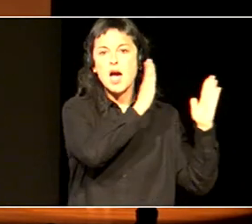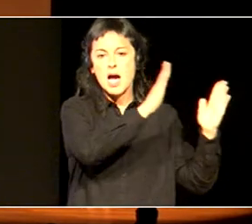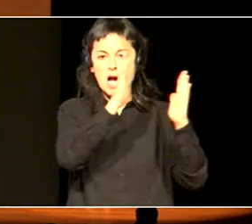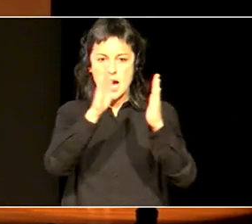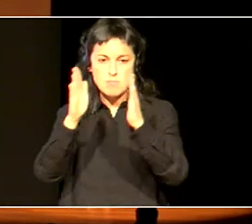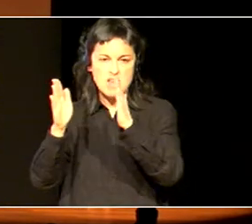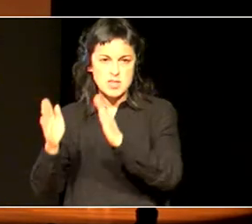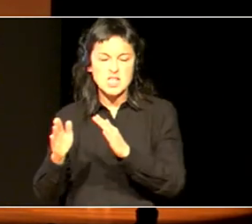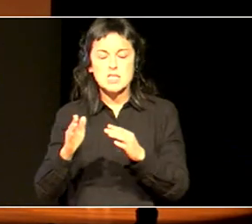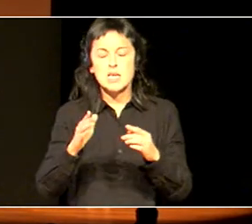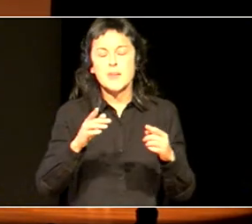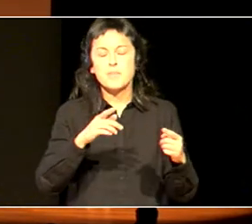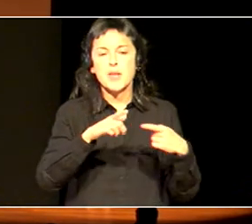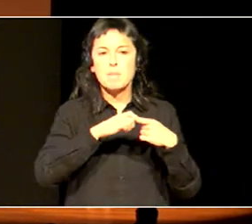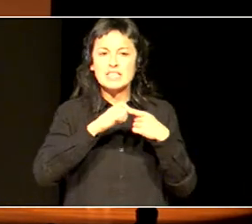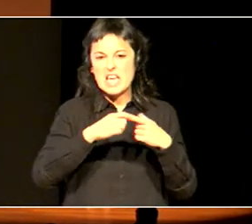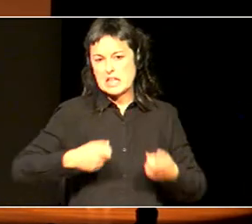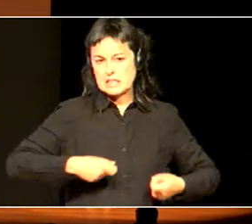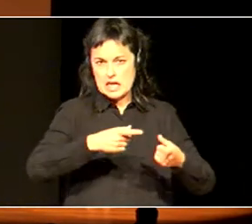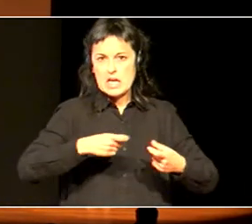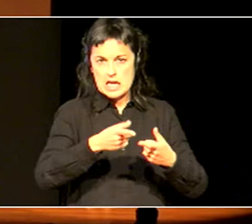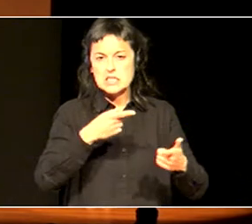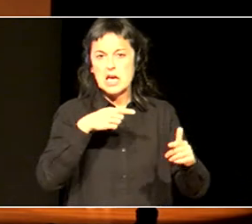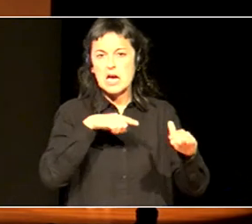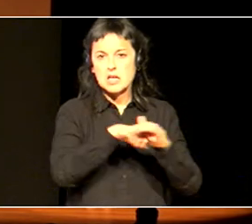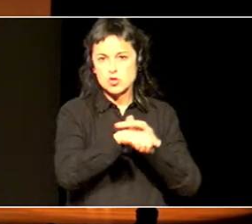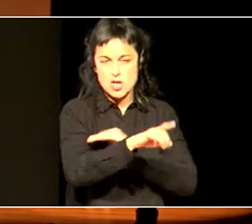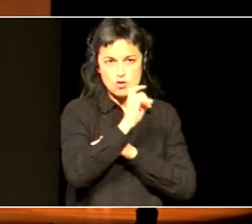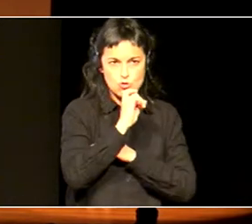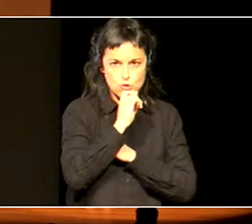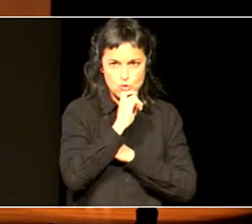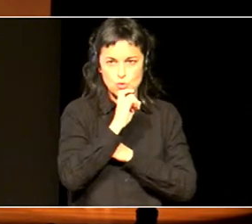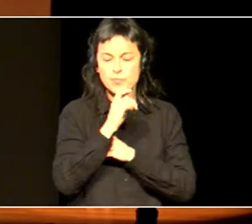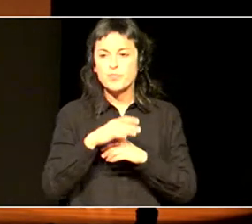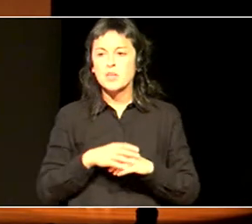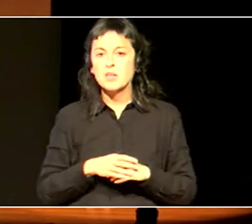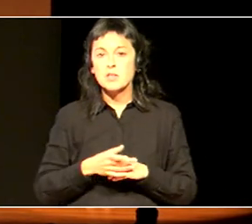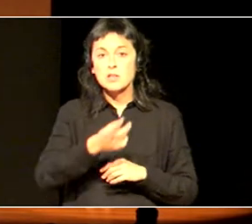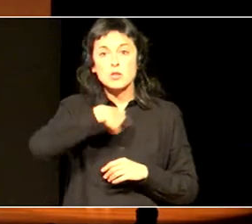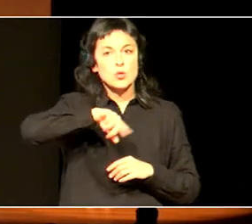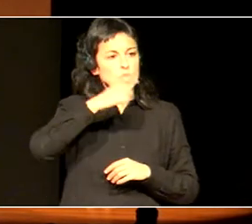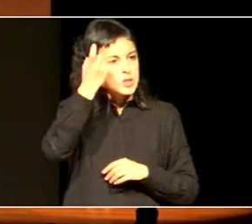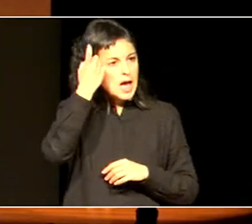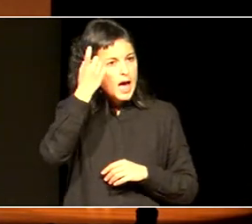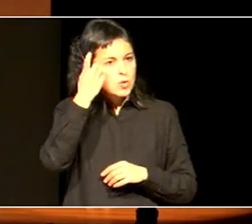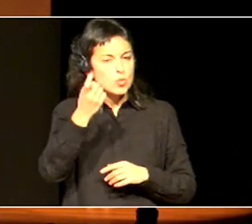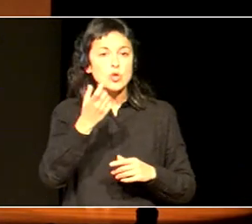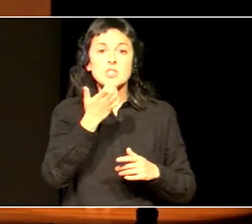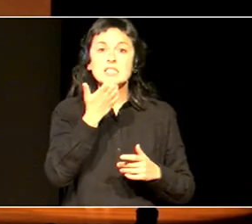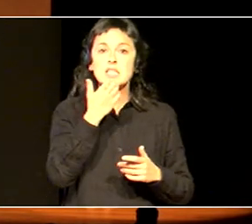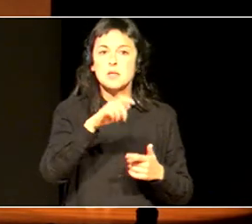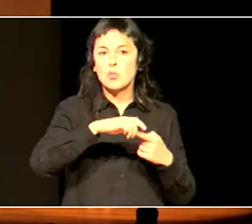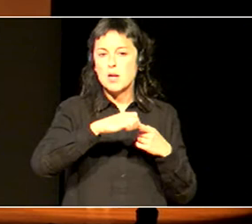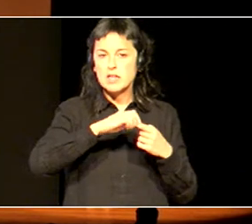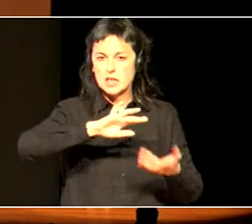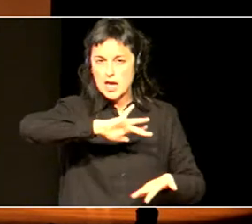material fungible dentro del instituto, que nuestros alumnos hagan los pedidos,